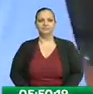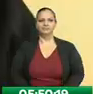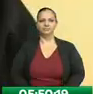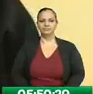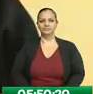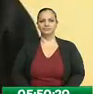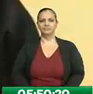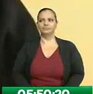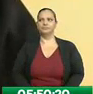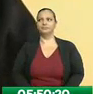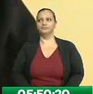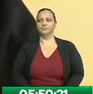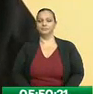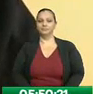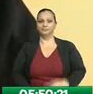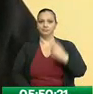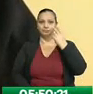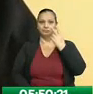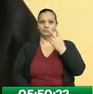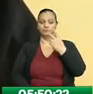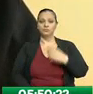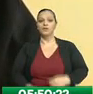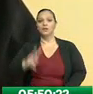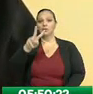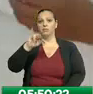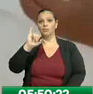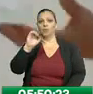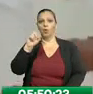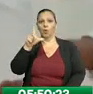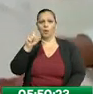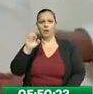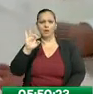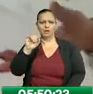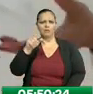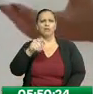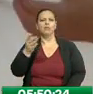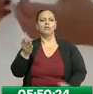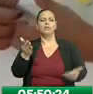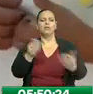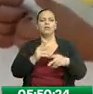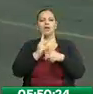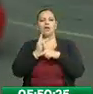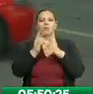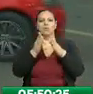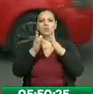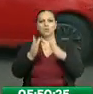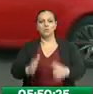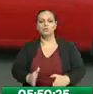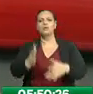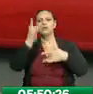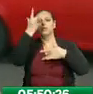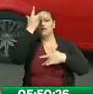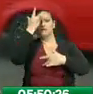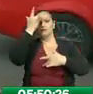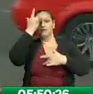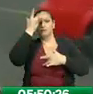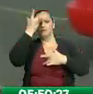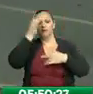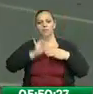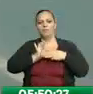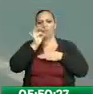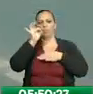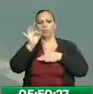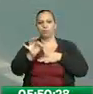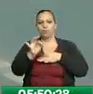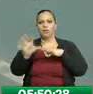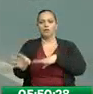La concejala de Manta, Violeta Ávila, perdió la batalla contra el COVID-19 tras permanecer internada durante 2 semanas en el hospital de Líes. Su